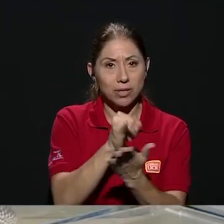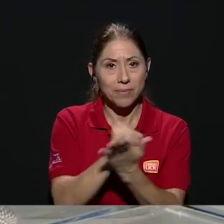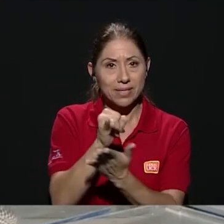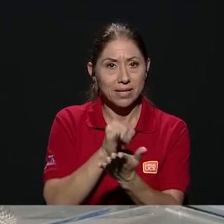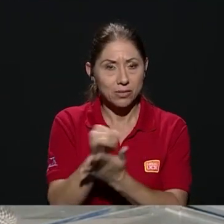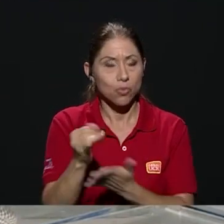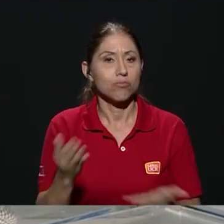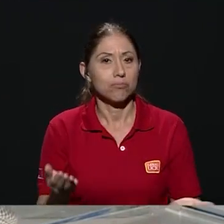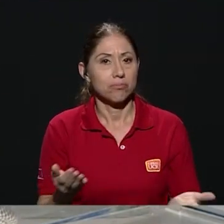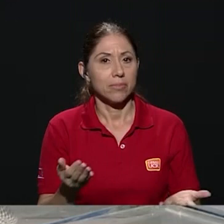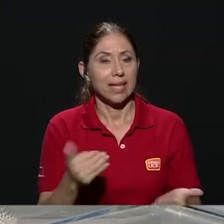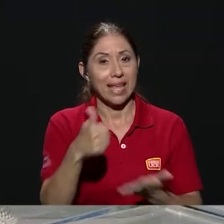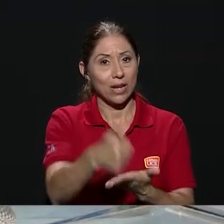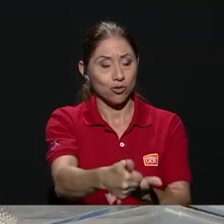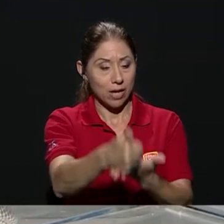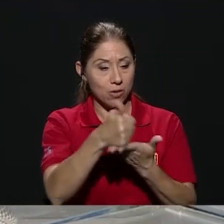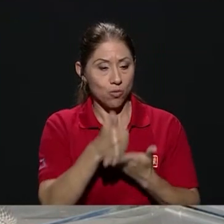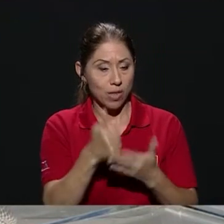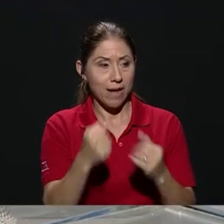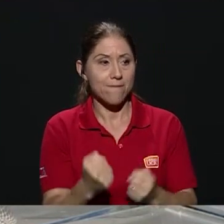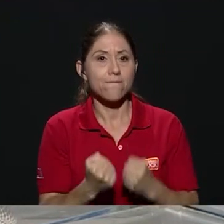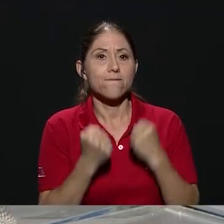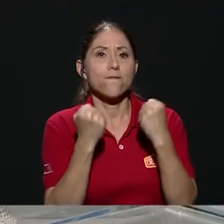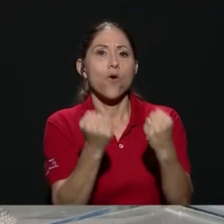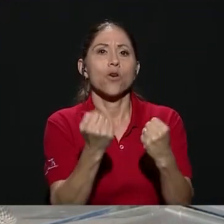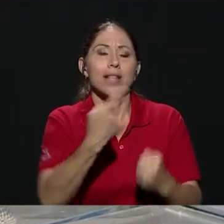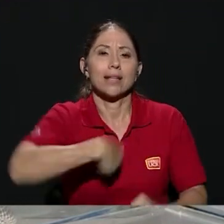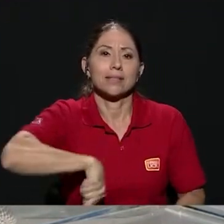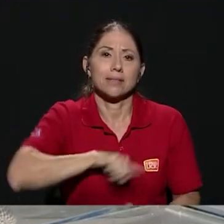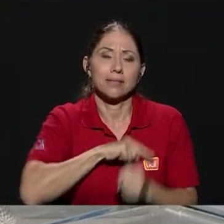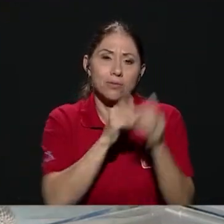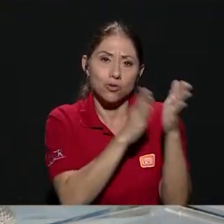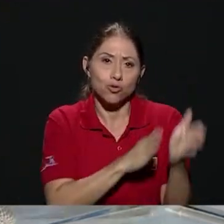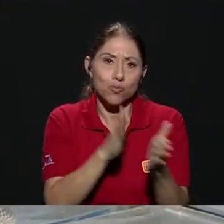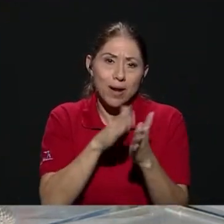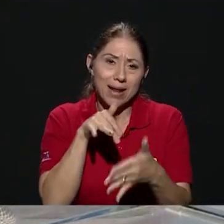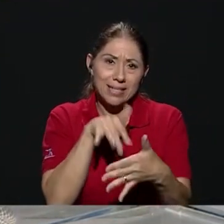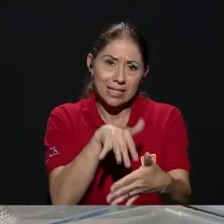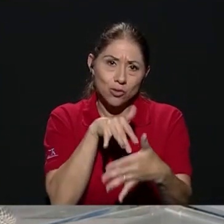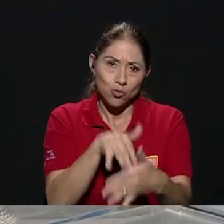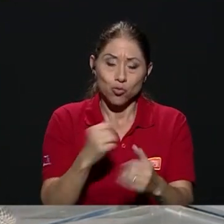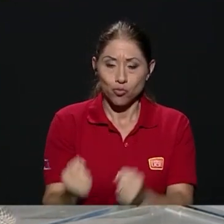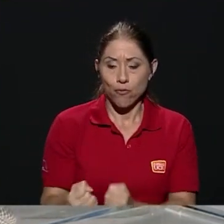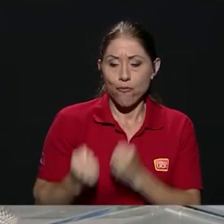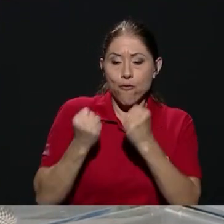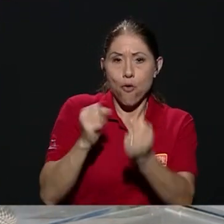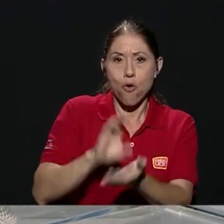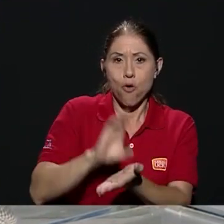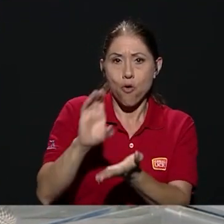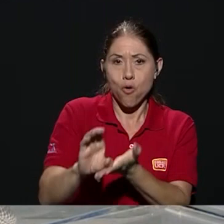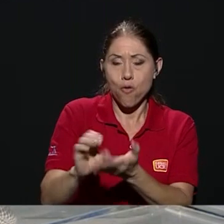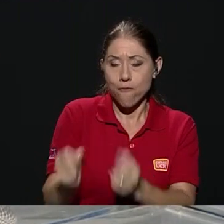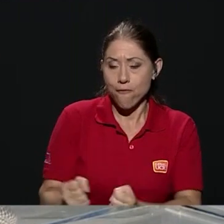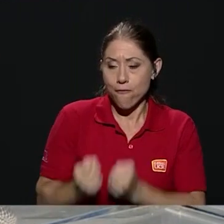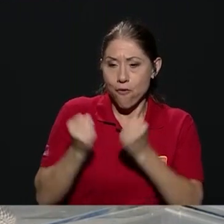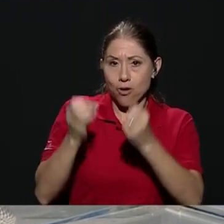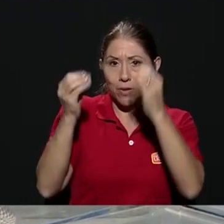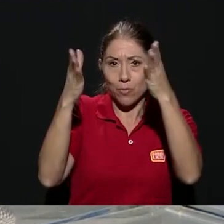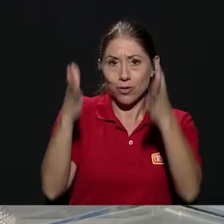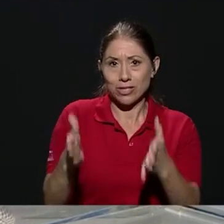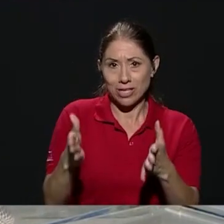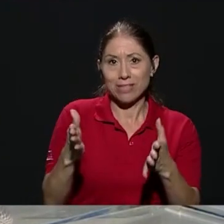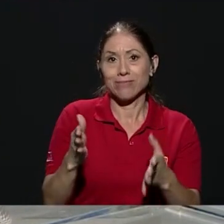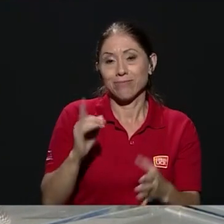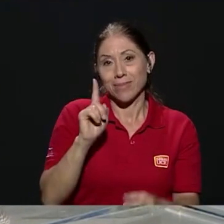de investigación que nos ayuden a fortalecer nuestros planes de estudio, nuestros cursos y nuestros académicos